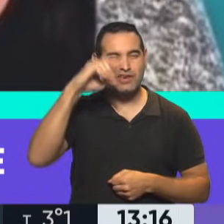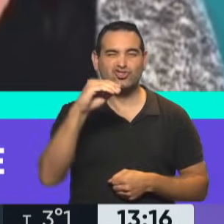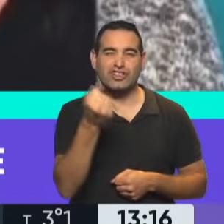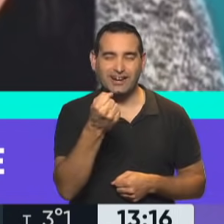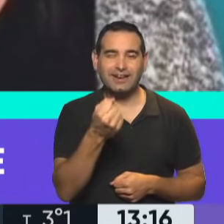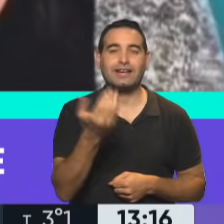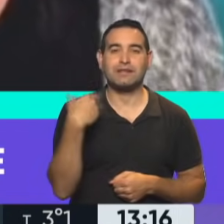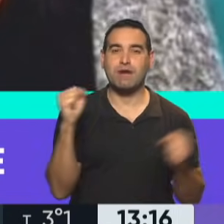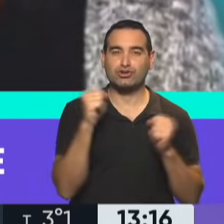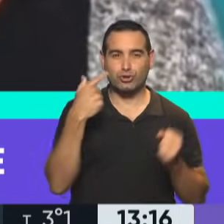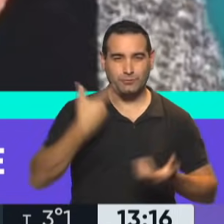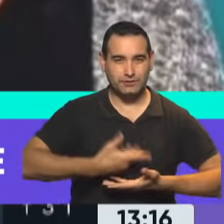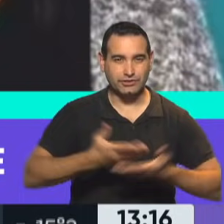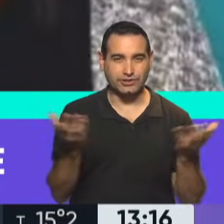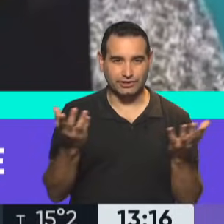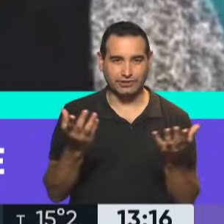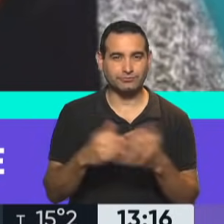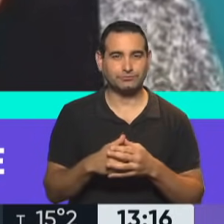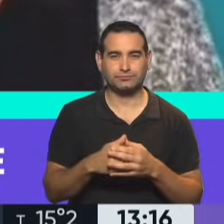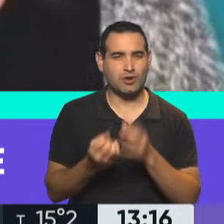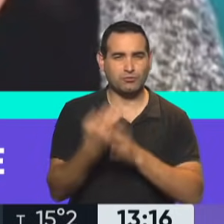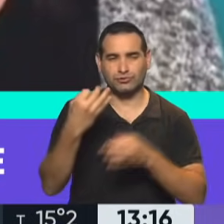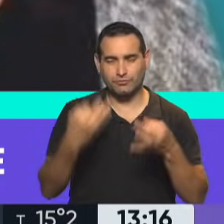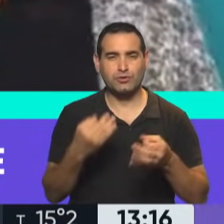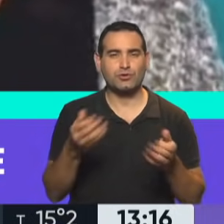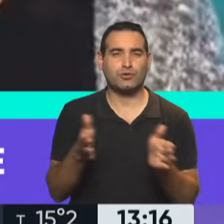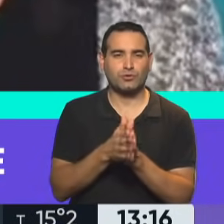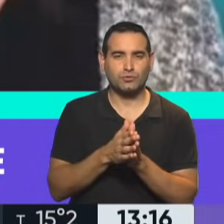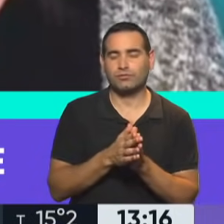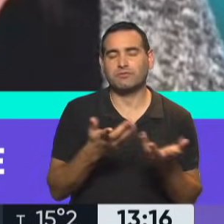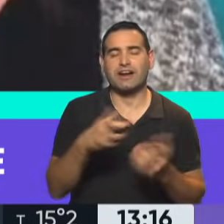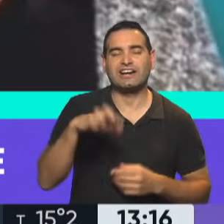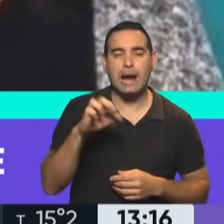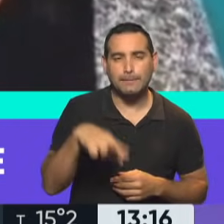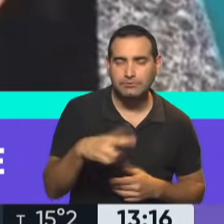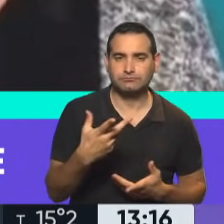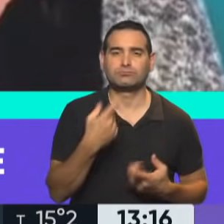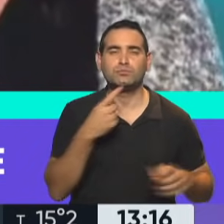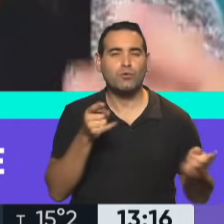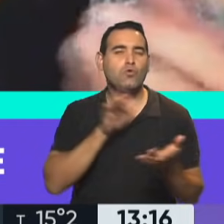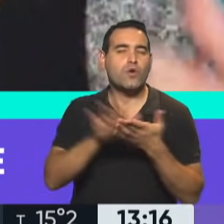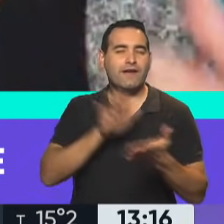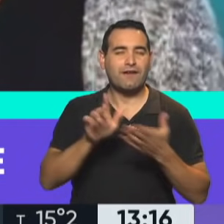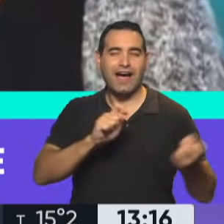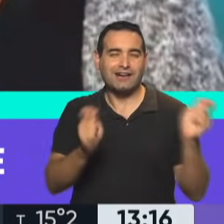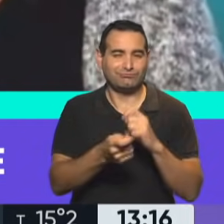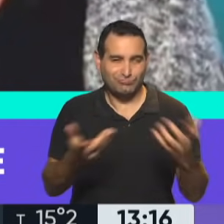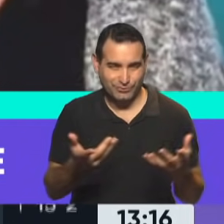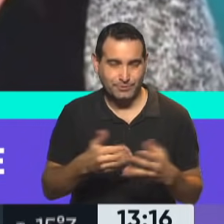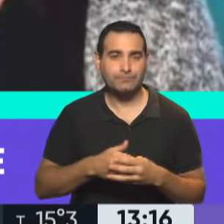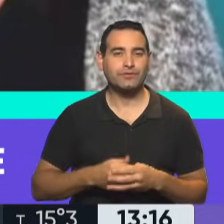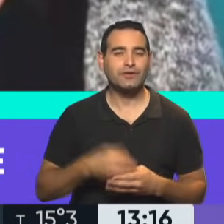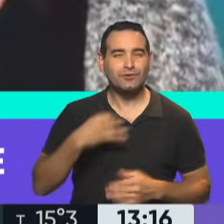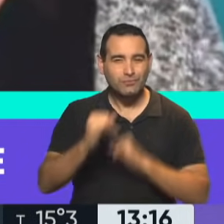en mayo, con una producción de la mano del rap, con un sonido más fresco, más urbano. Y en esto que decía